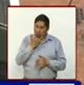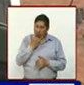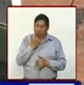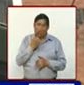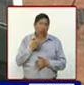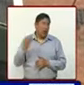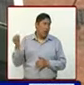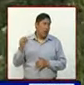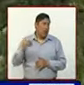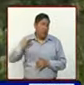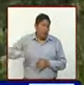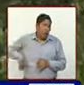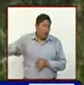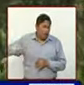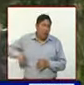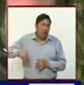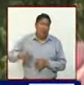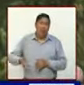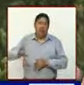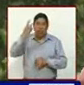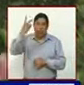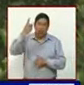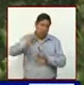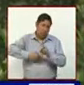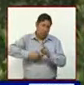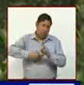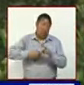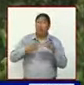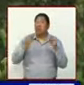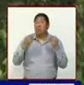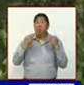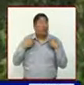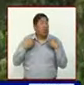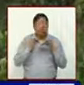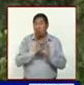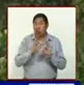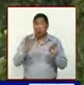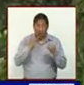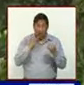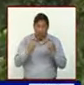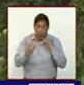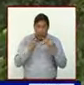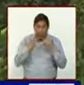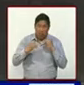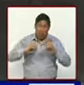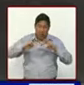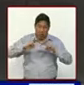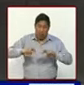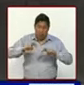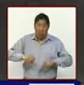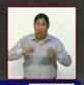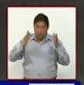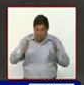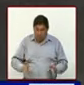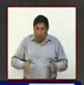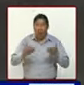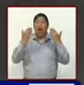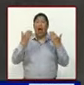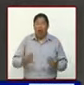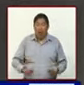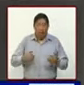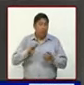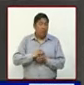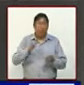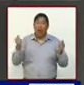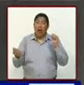irregularidades y por los retrasos que ha habido de hace dos meses que no hemos tenido información del investigador. ahora se nos ha cambiado,